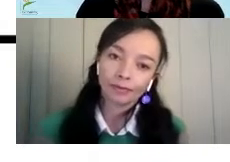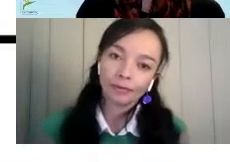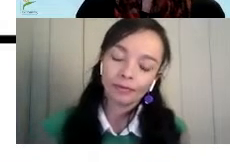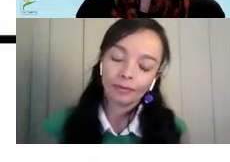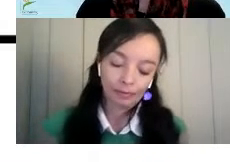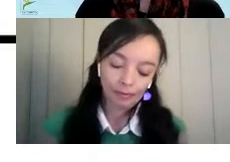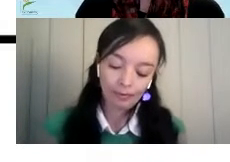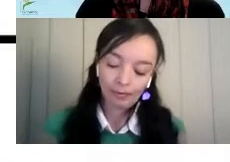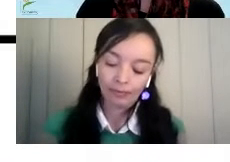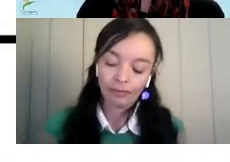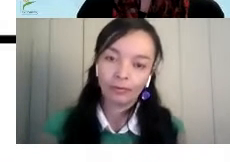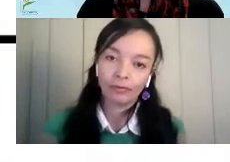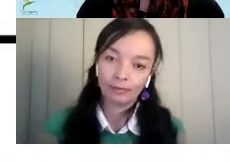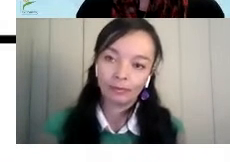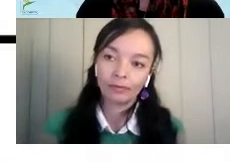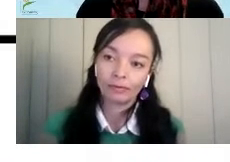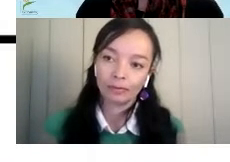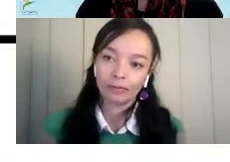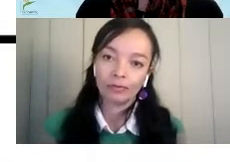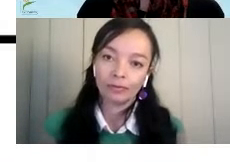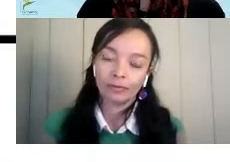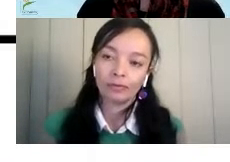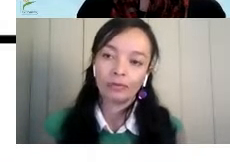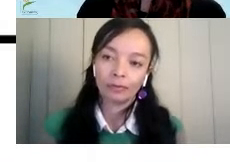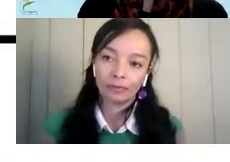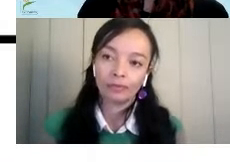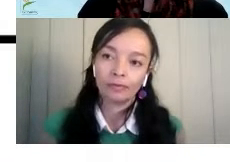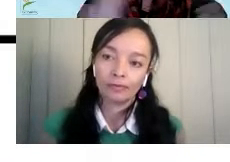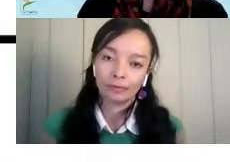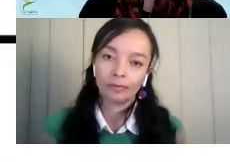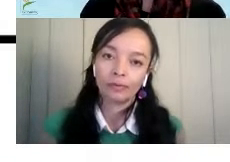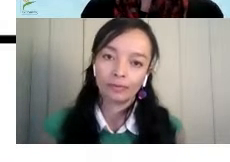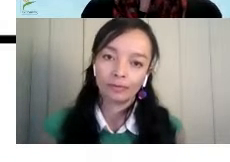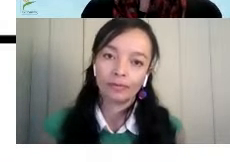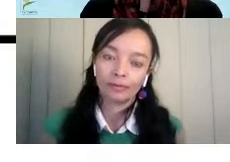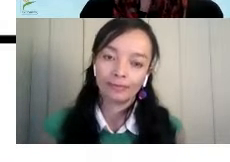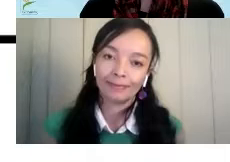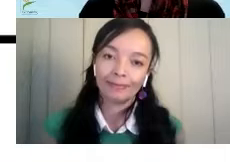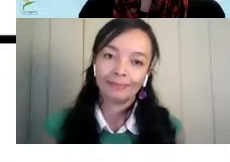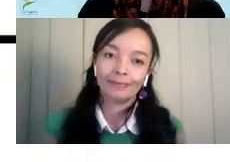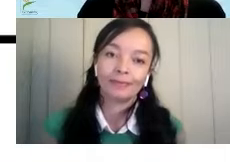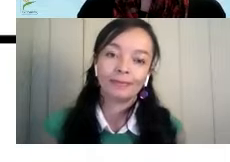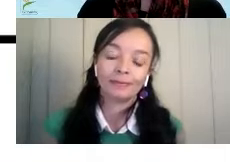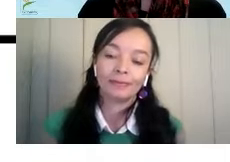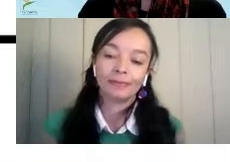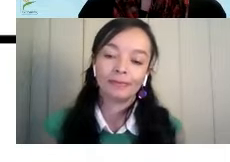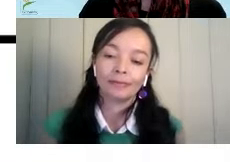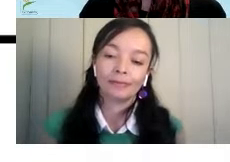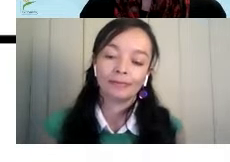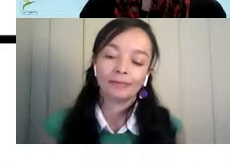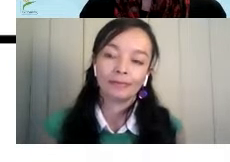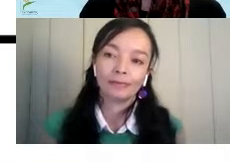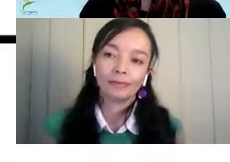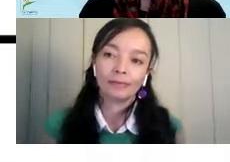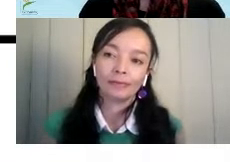aquí de hablar del lenguaje de señas americano porque lleva muchas señas y no vamos a aprender todos. Si no, estamos